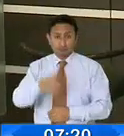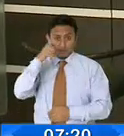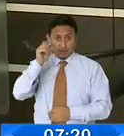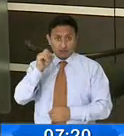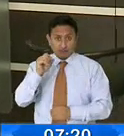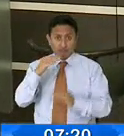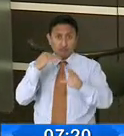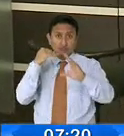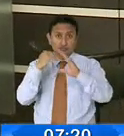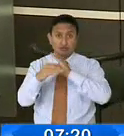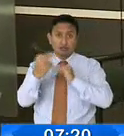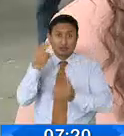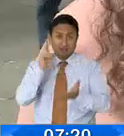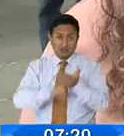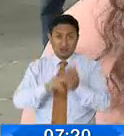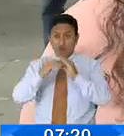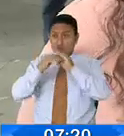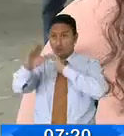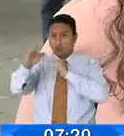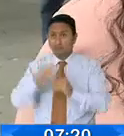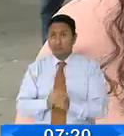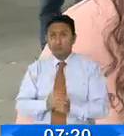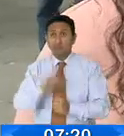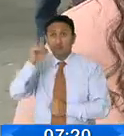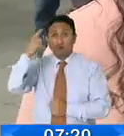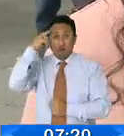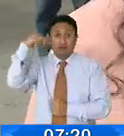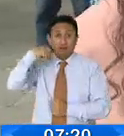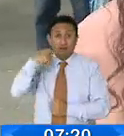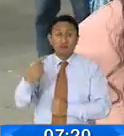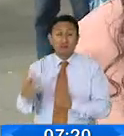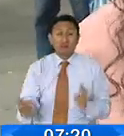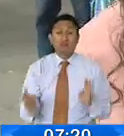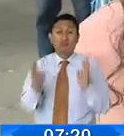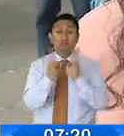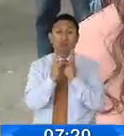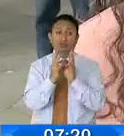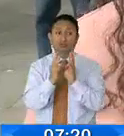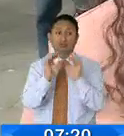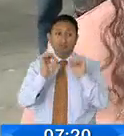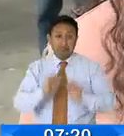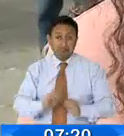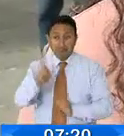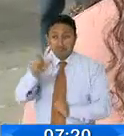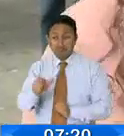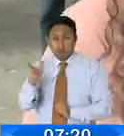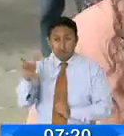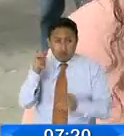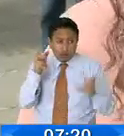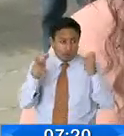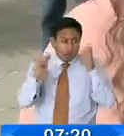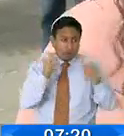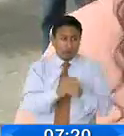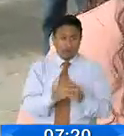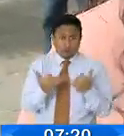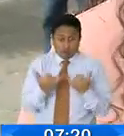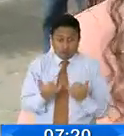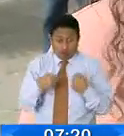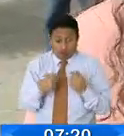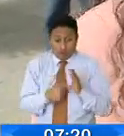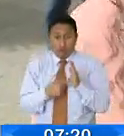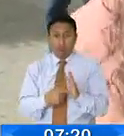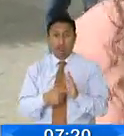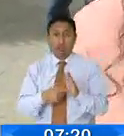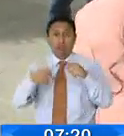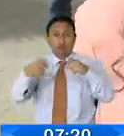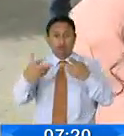quien extendieron una carta. Se plantea como un gobierno del encuentro y un gobierno que pretende escuchar a la sociedad civil. Este es el momento de demostrarlo, de